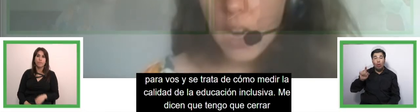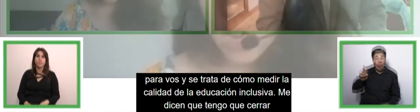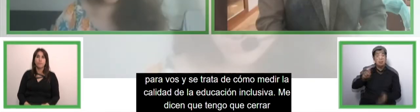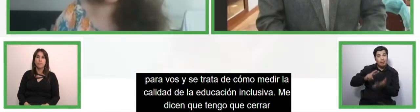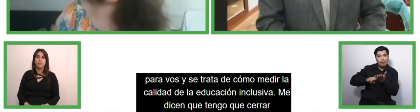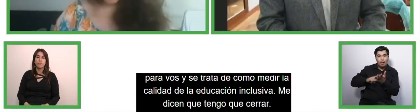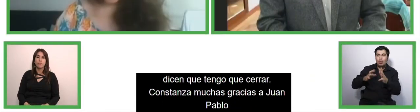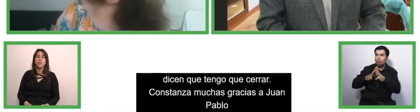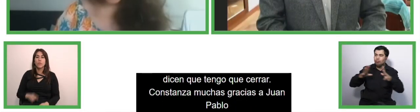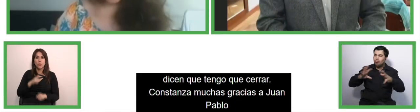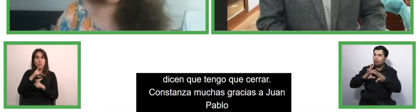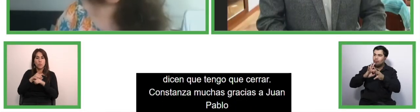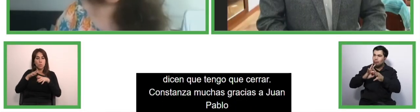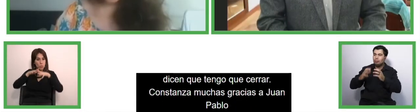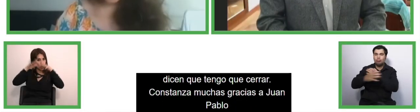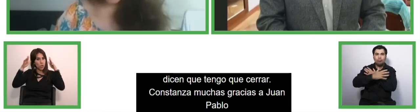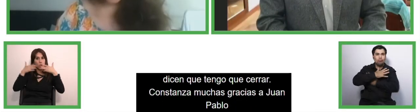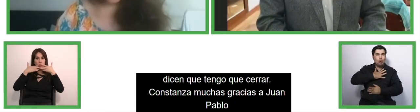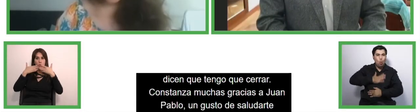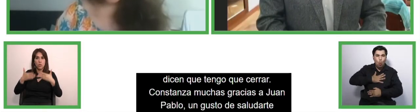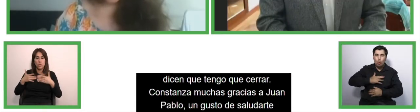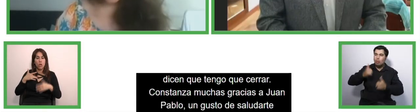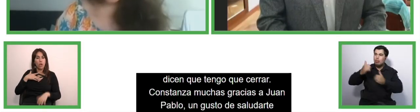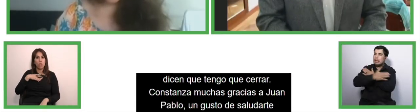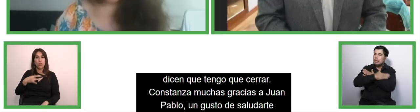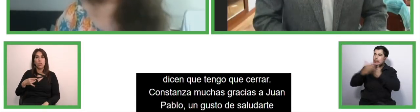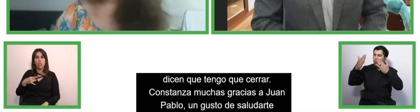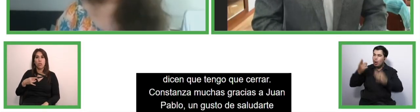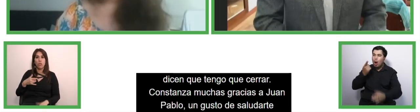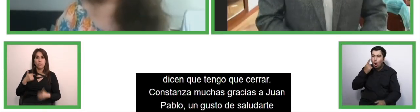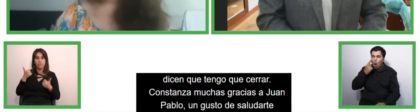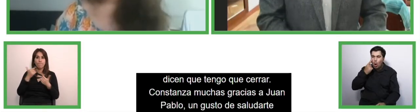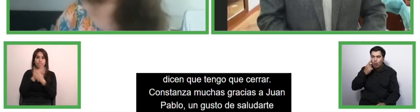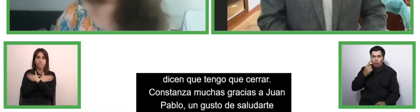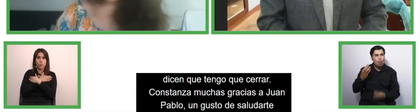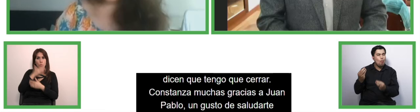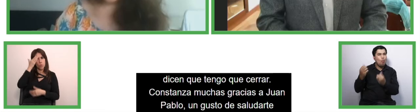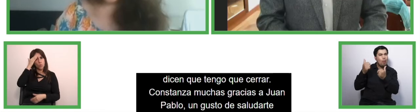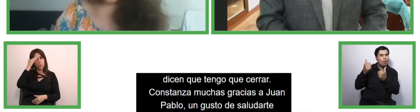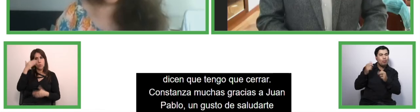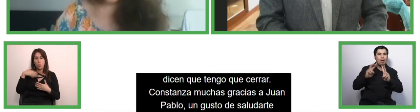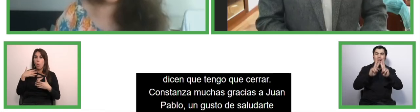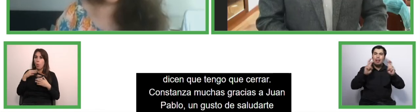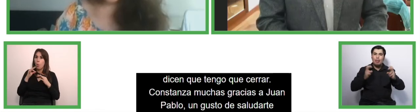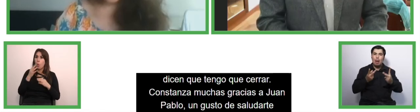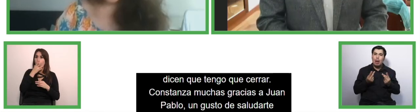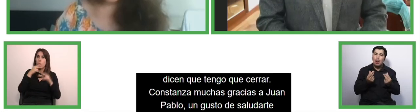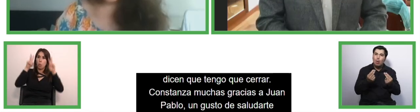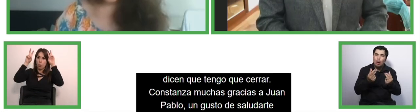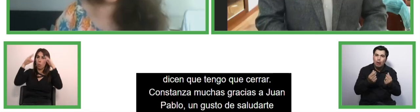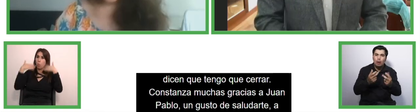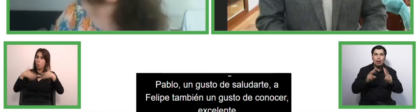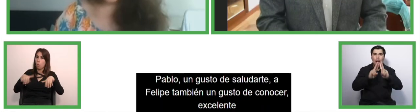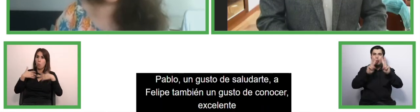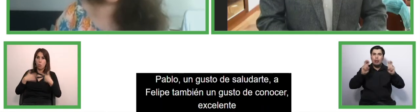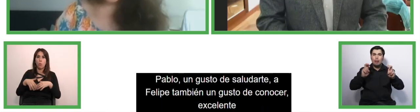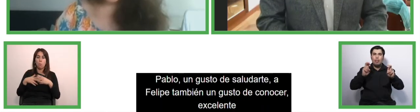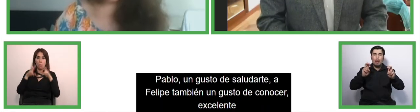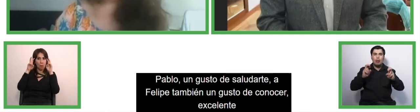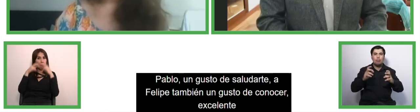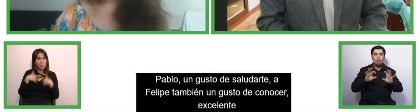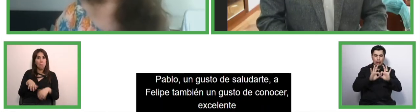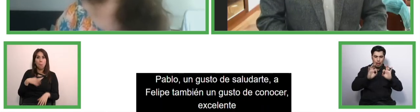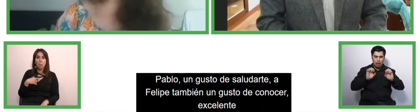fuerte. A Felipe también un gusto conocerte, excelente. El tema de la calidad de la educación, o sea, no